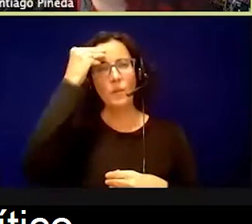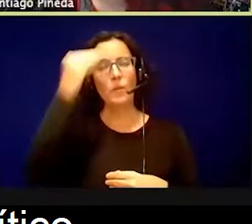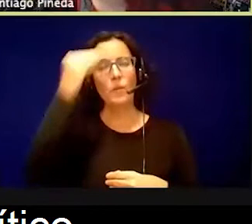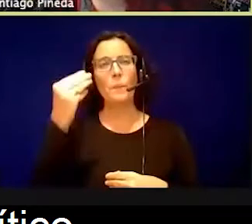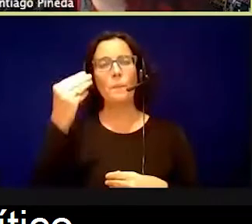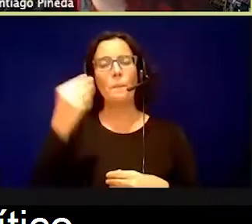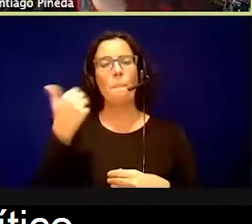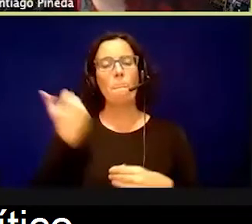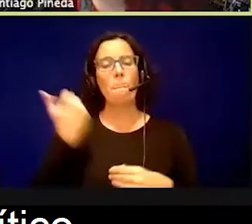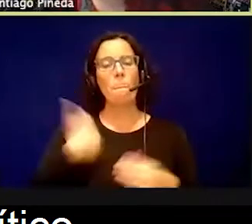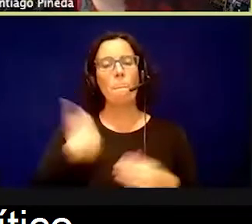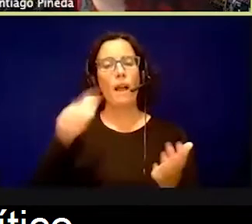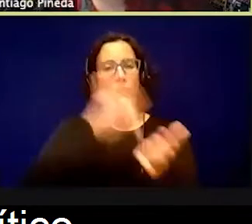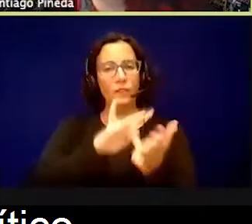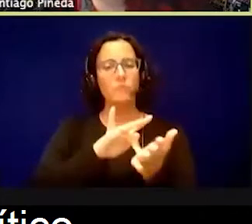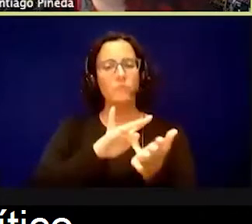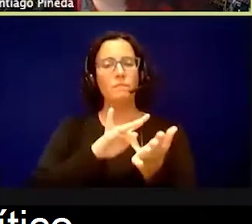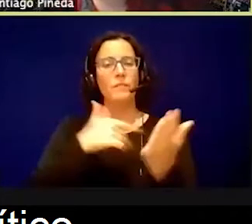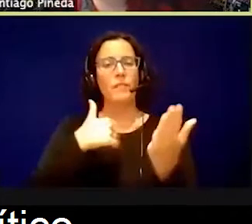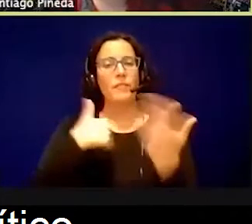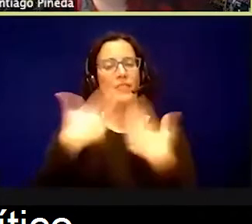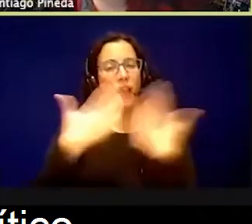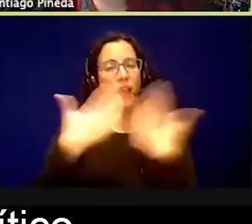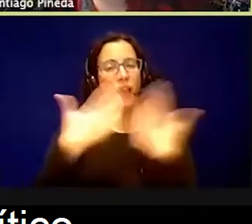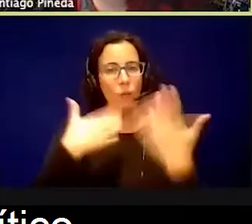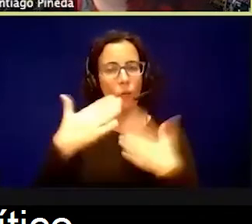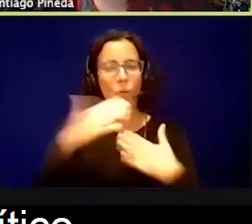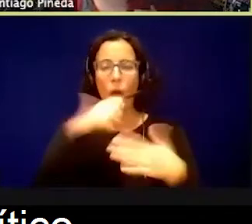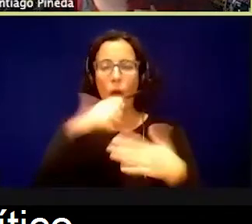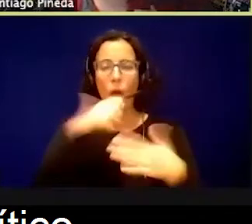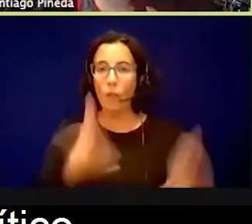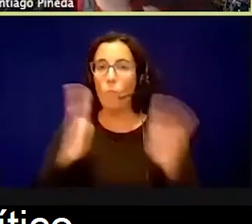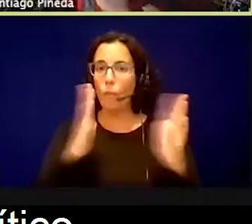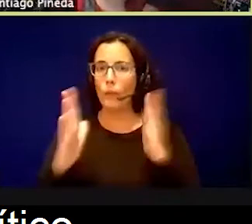este diálogo a un momento crítico.